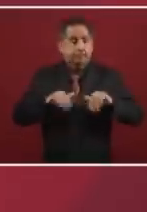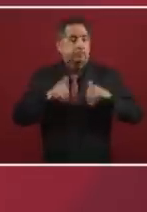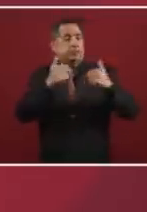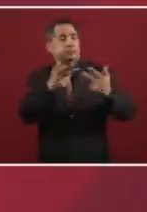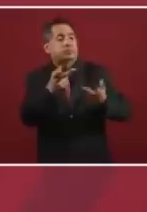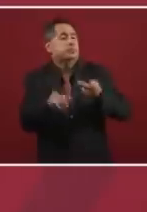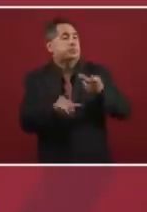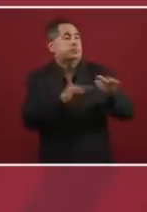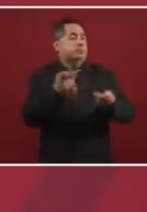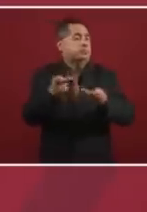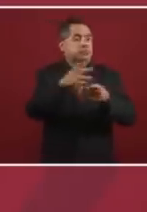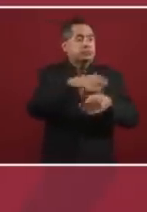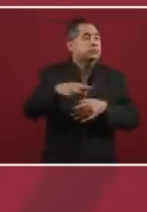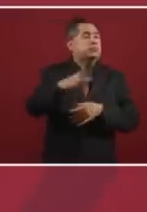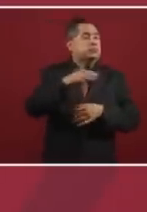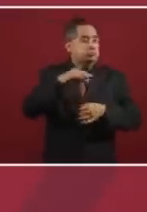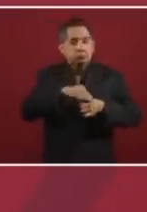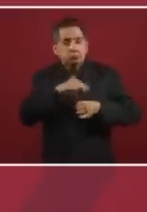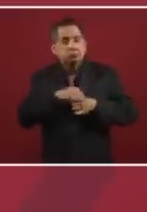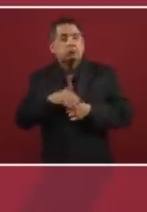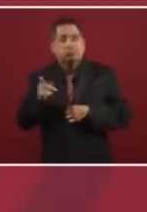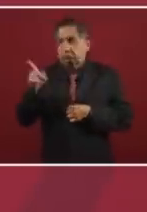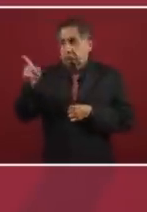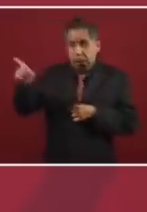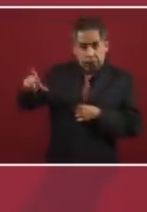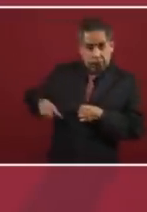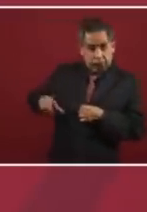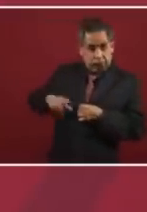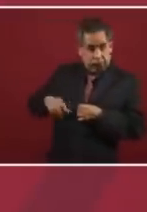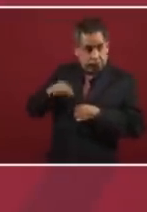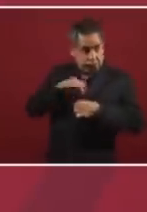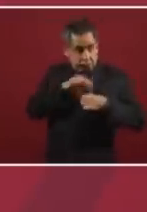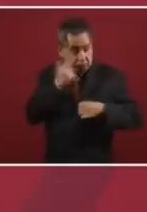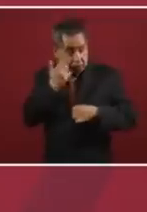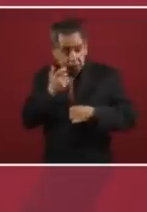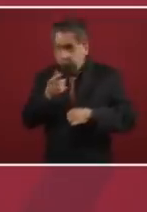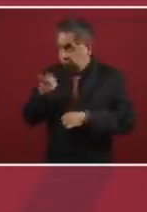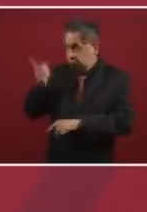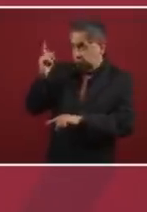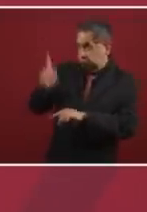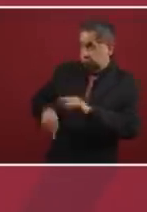la revocación del mandato esto es muy importante